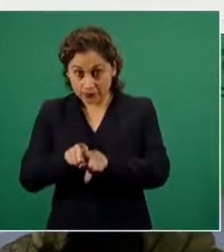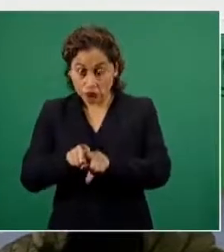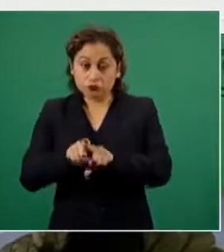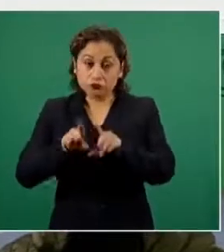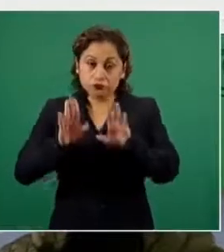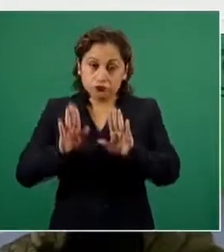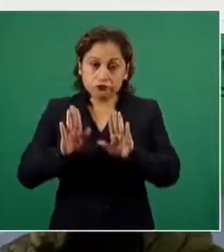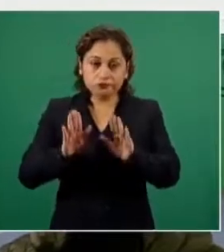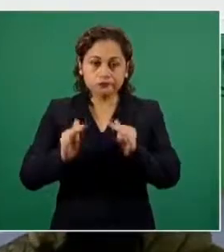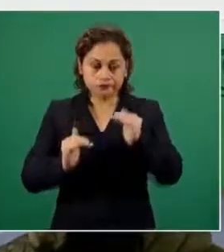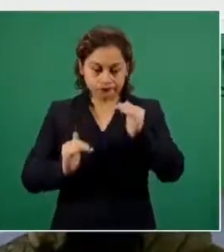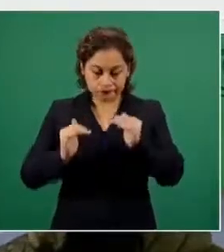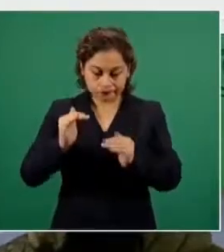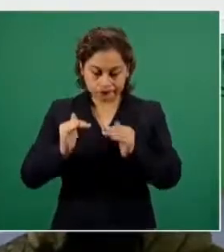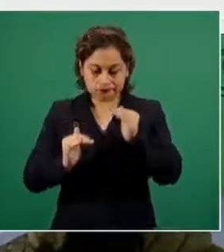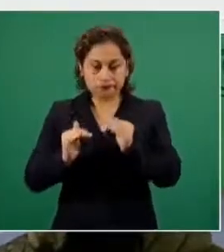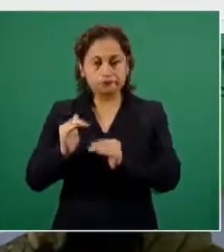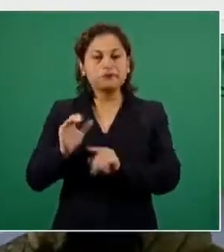llegaríamos a